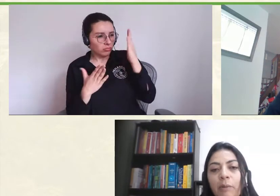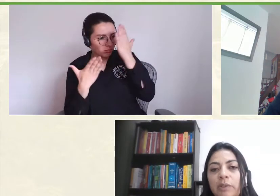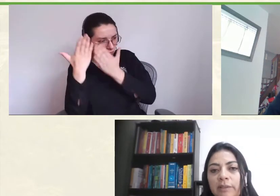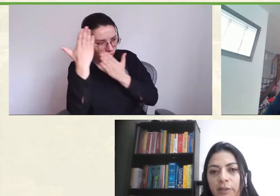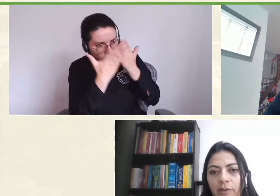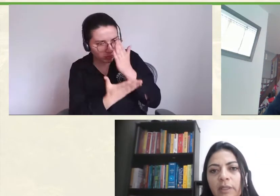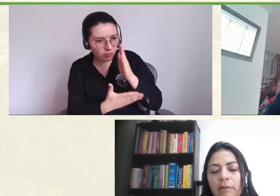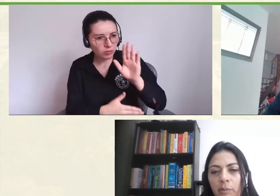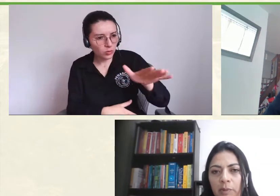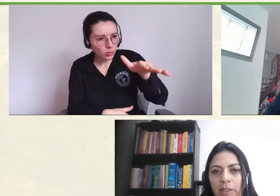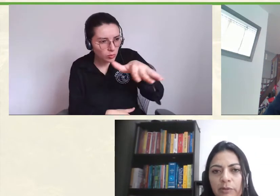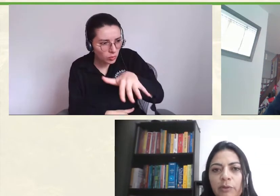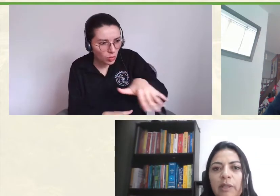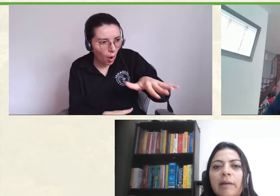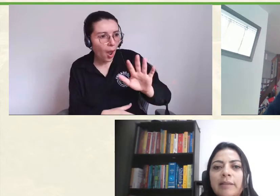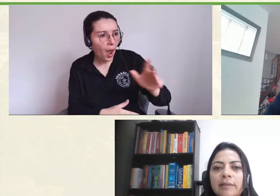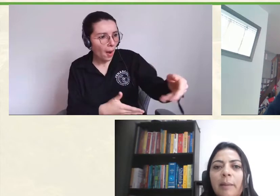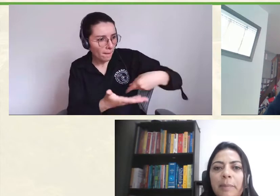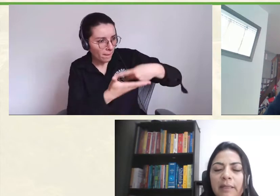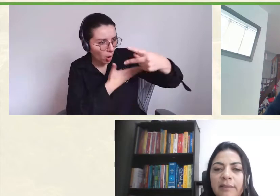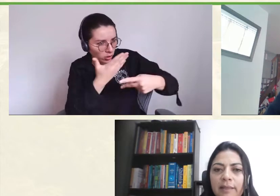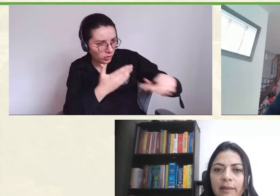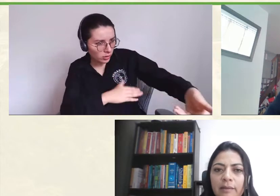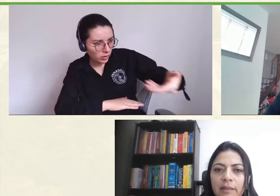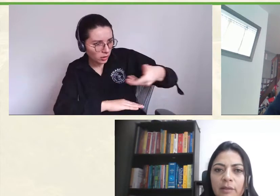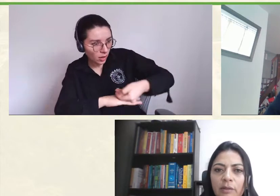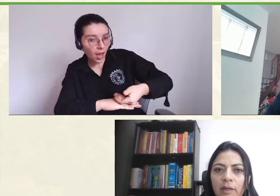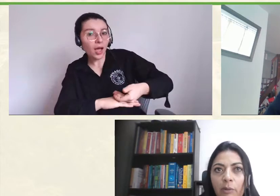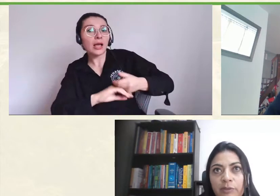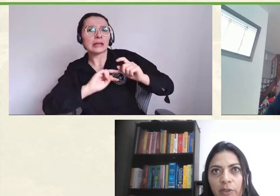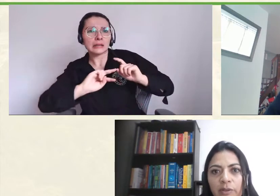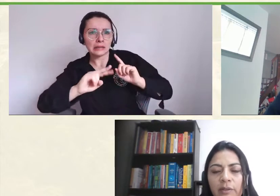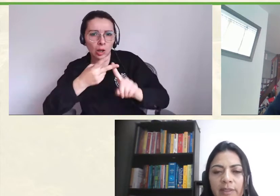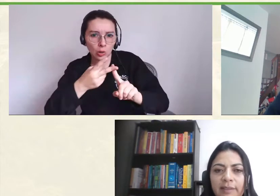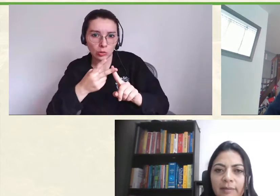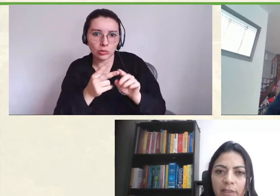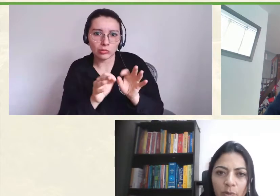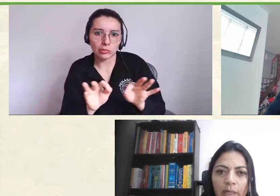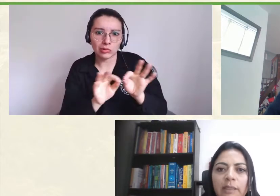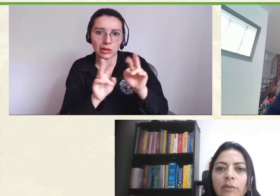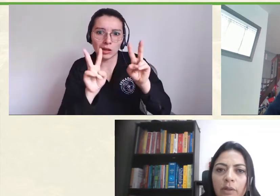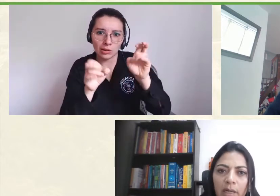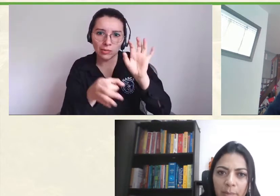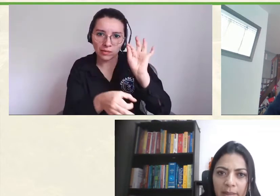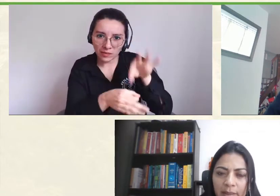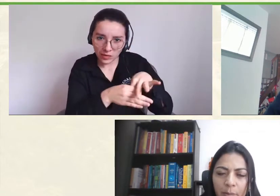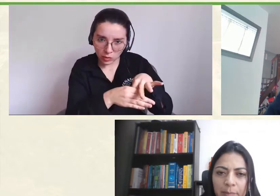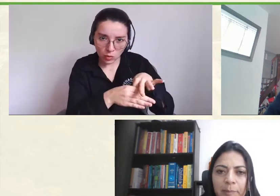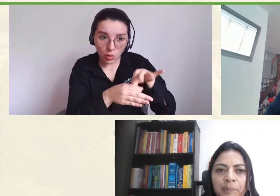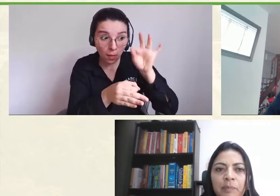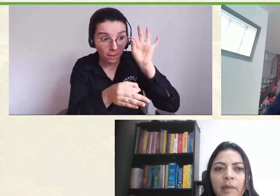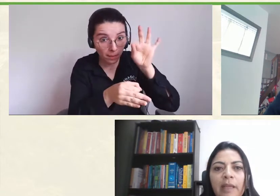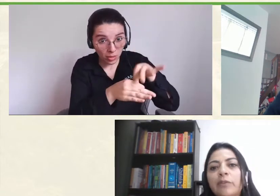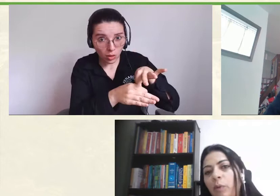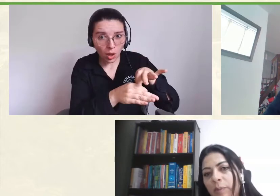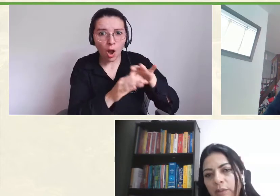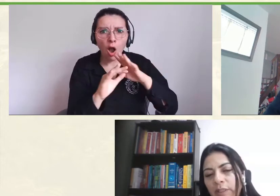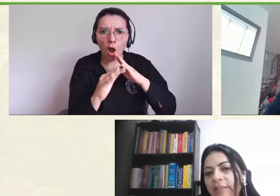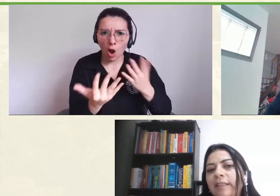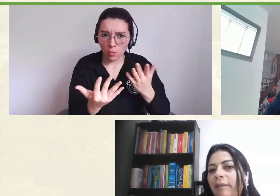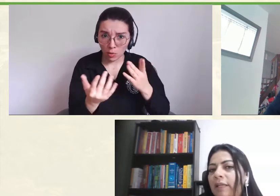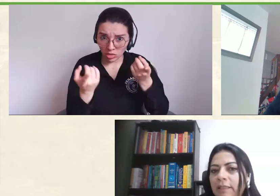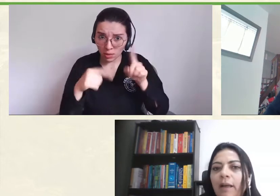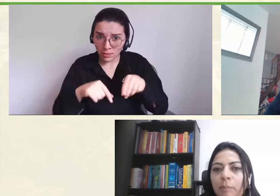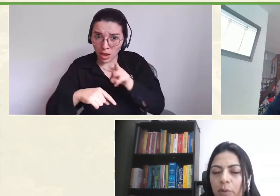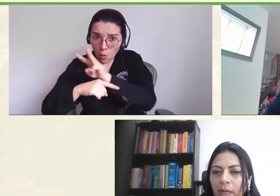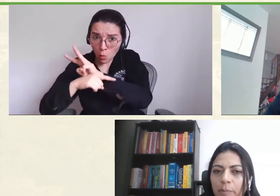Viene la votación, que como bien nos contaba, también está la opción que sea virtual dentro de la página web, en su momento que